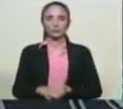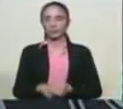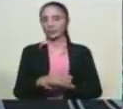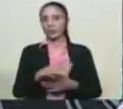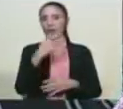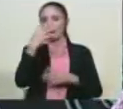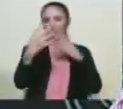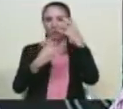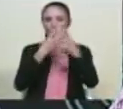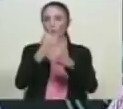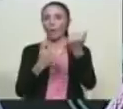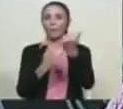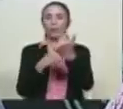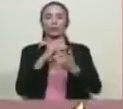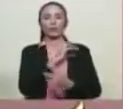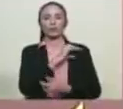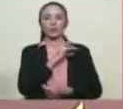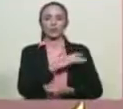Chile, ¿no es?